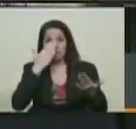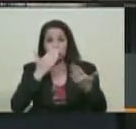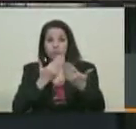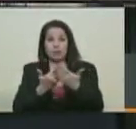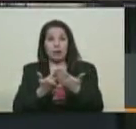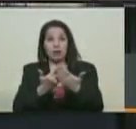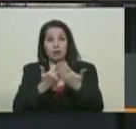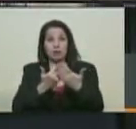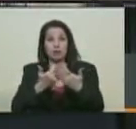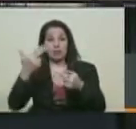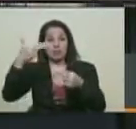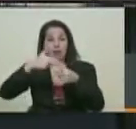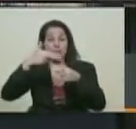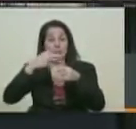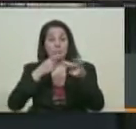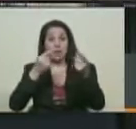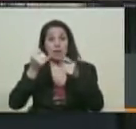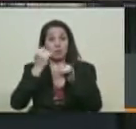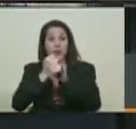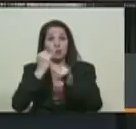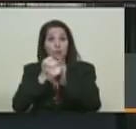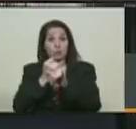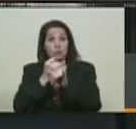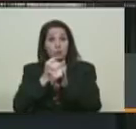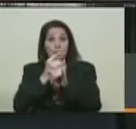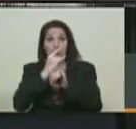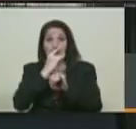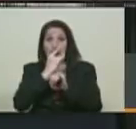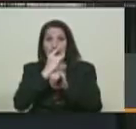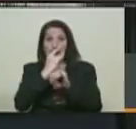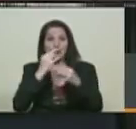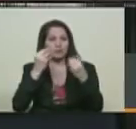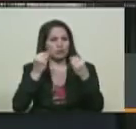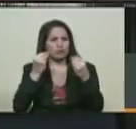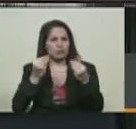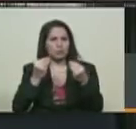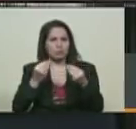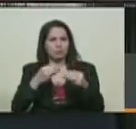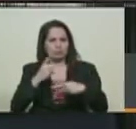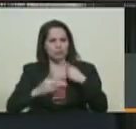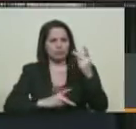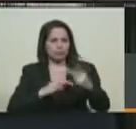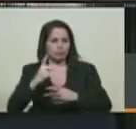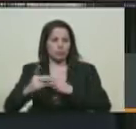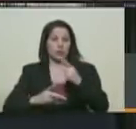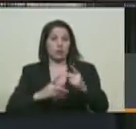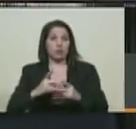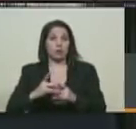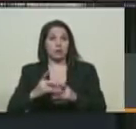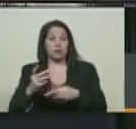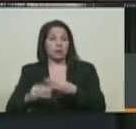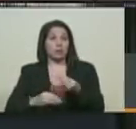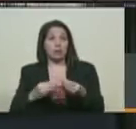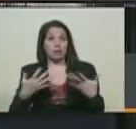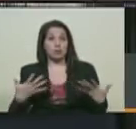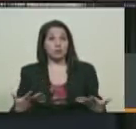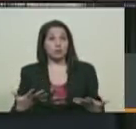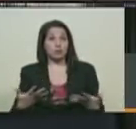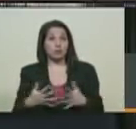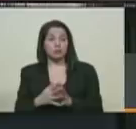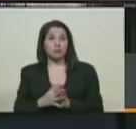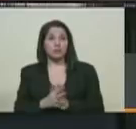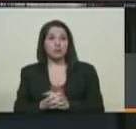del Petro en el mes de enero y toda la emisión que mañana voy